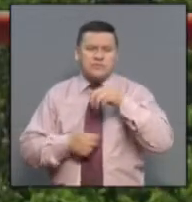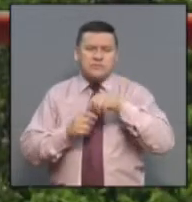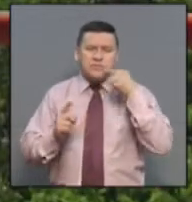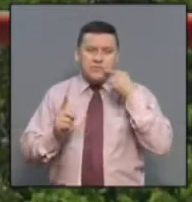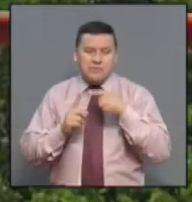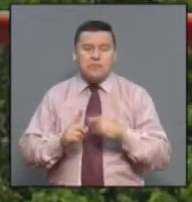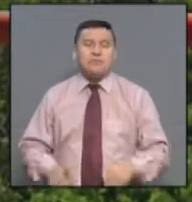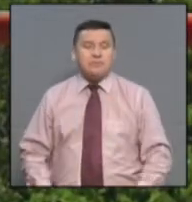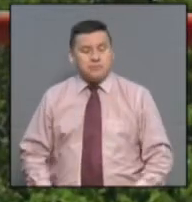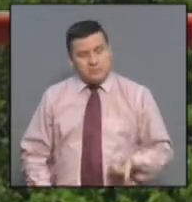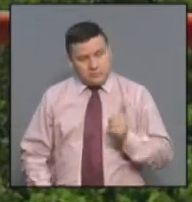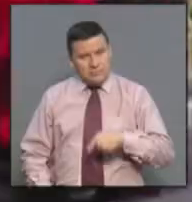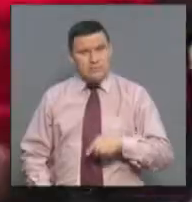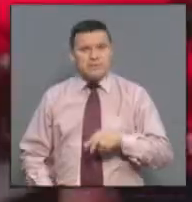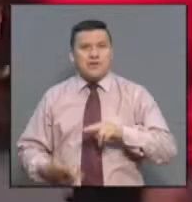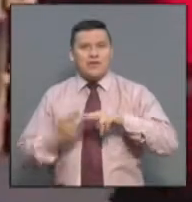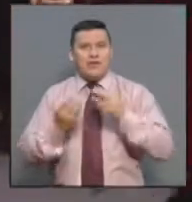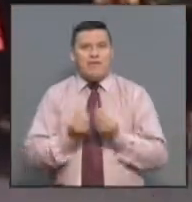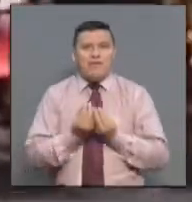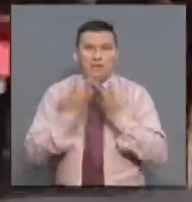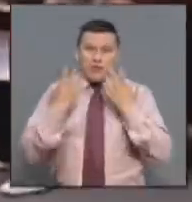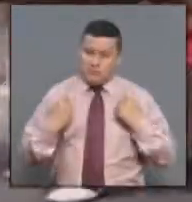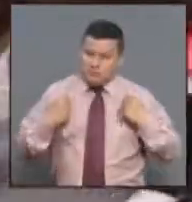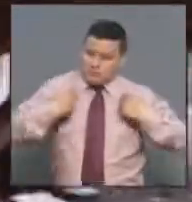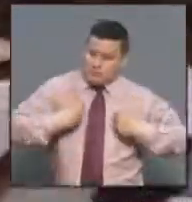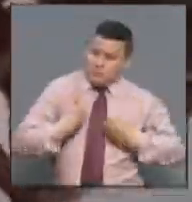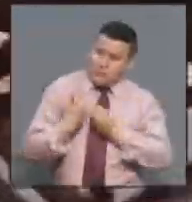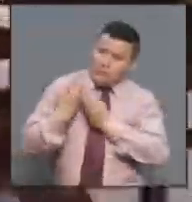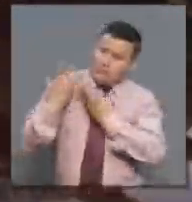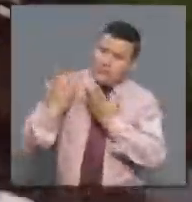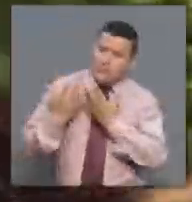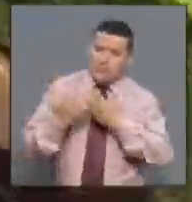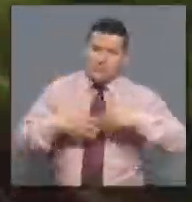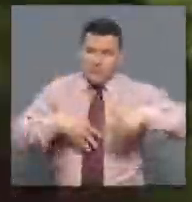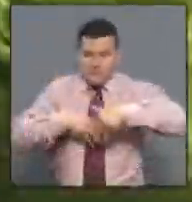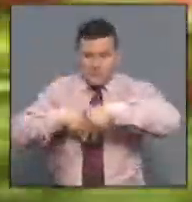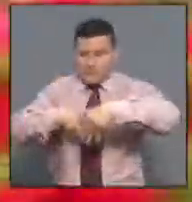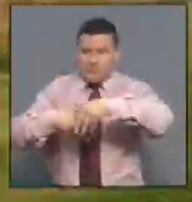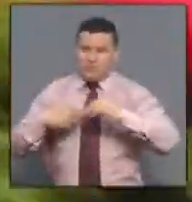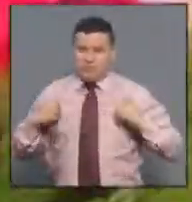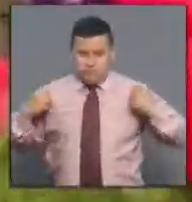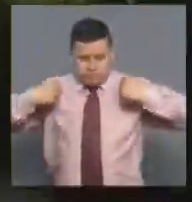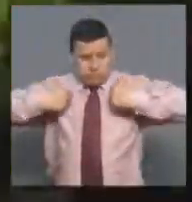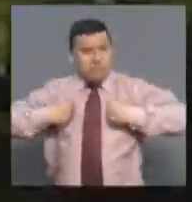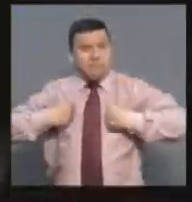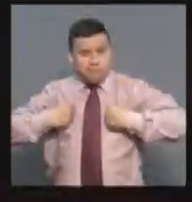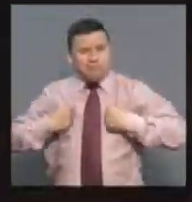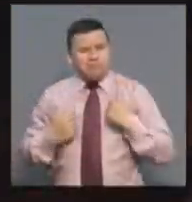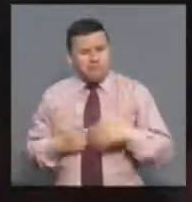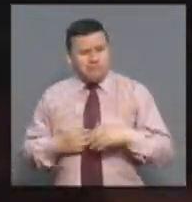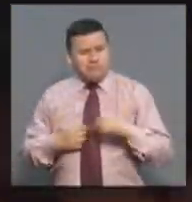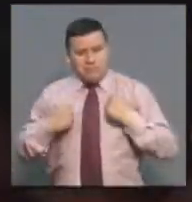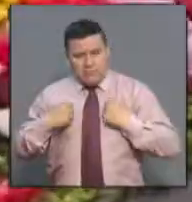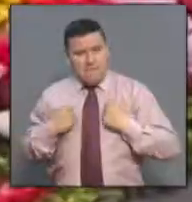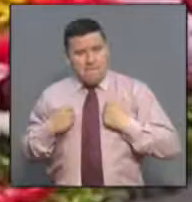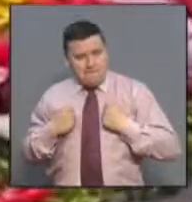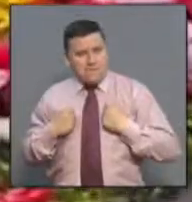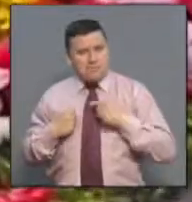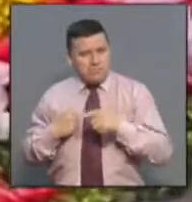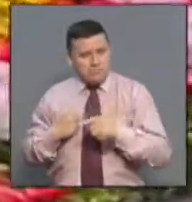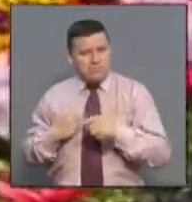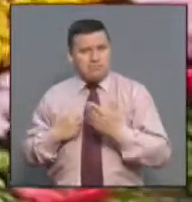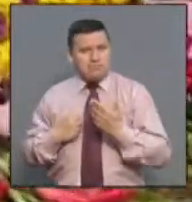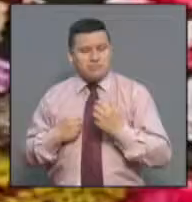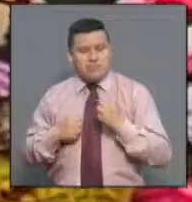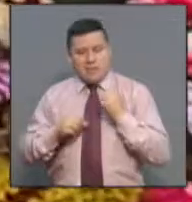eso, tenemos Feria de Flores, donde tenemos desfile de silleteros, que estos silleteros hacen